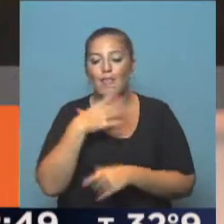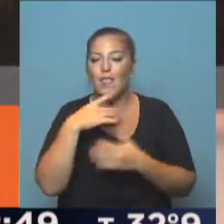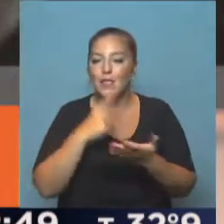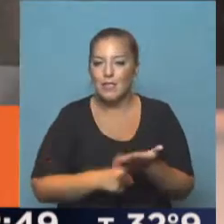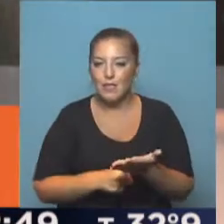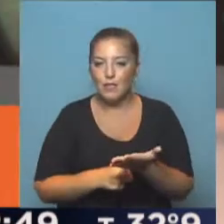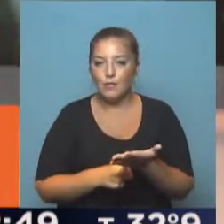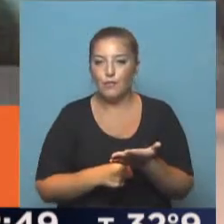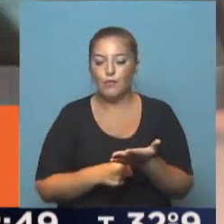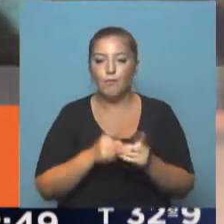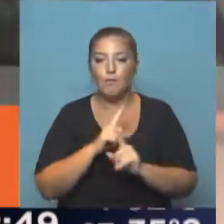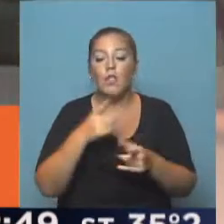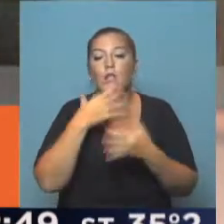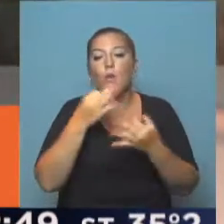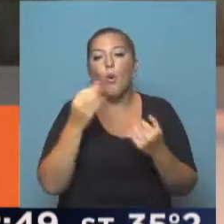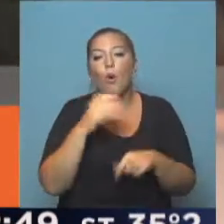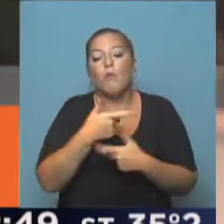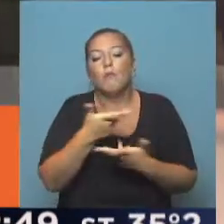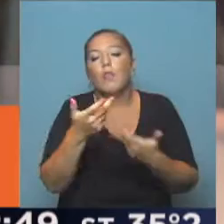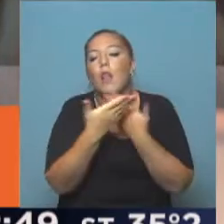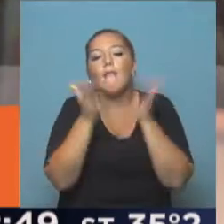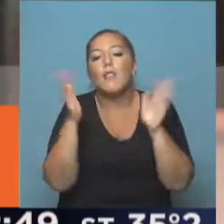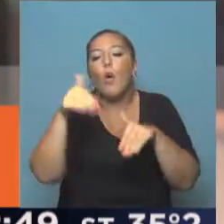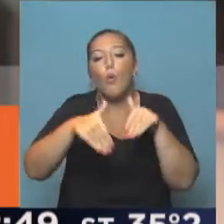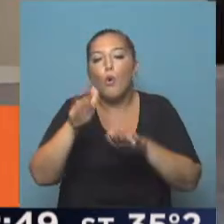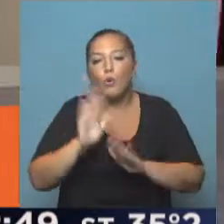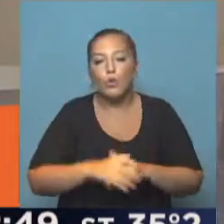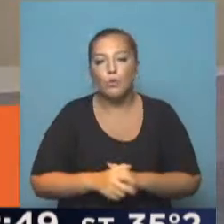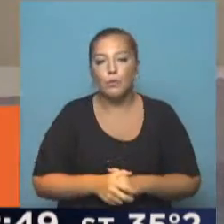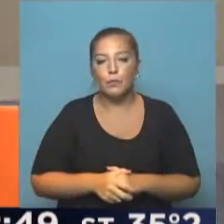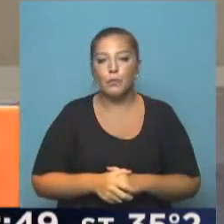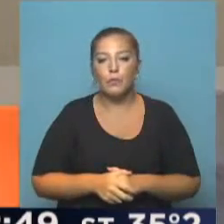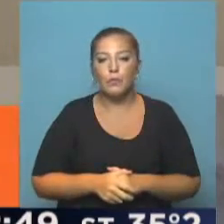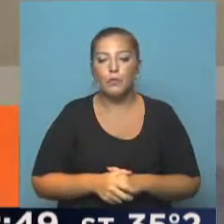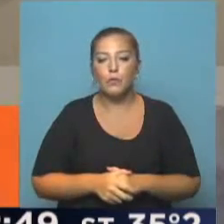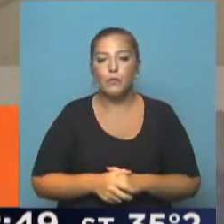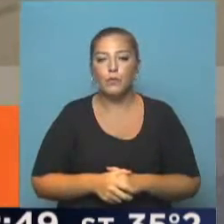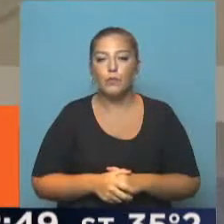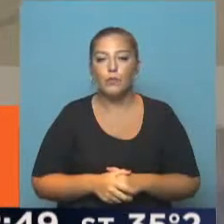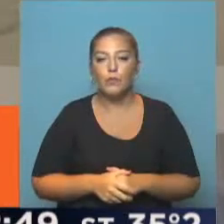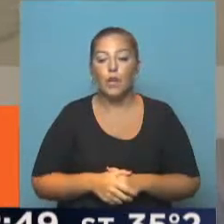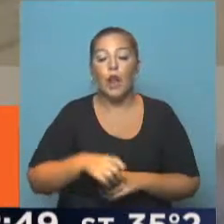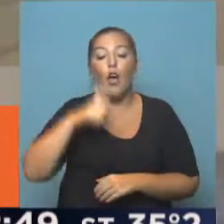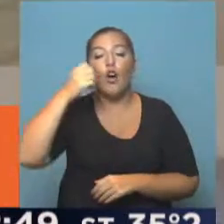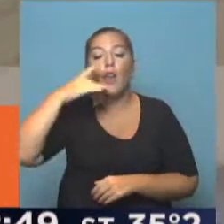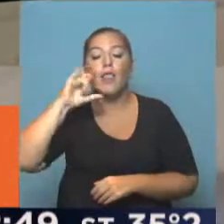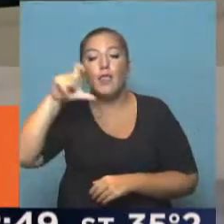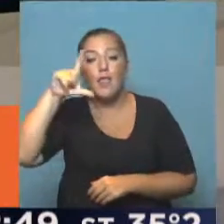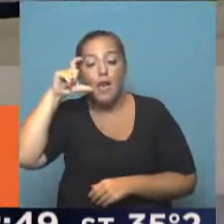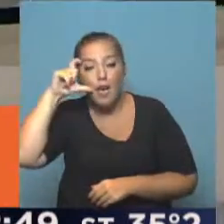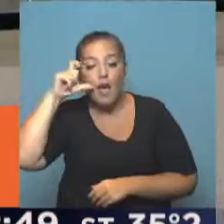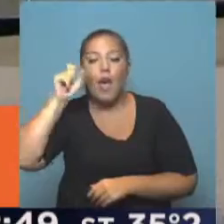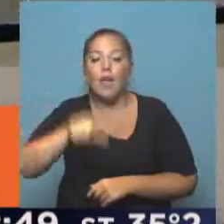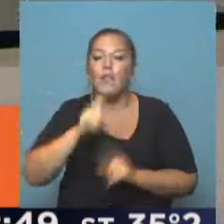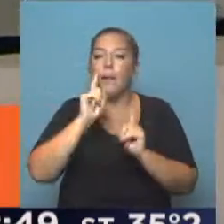decidido, es muy probable que den libertad de voto, ¿no? En la CONAIE misma, que es la Confederación Nacional de Pueblos Indígenas,